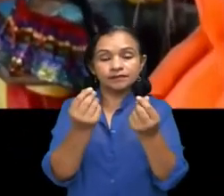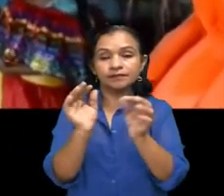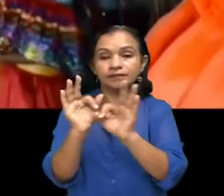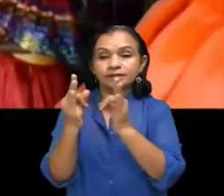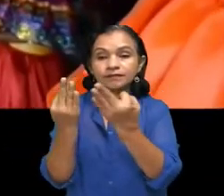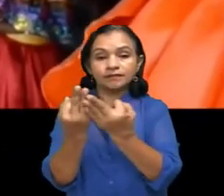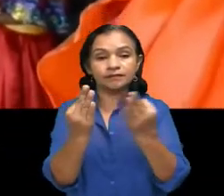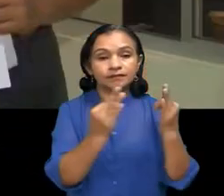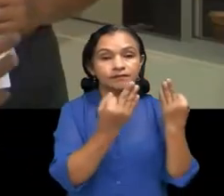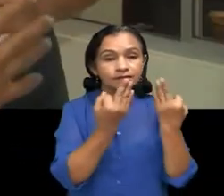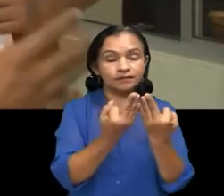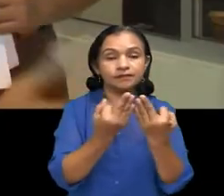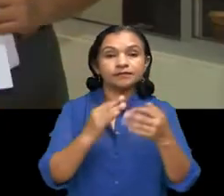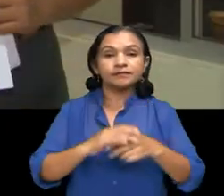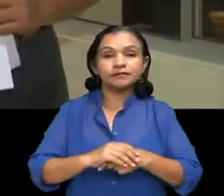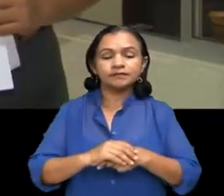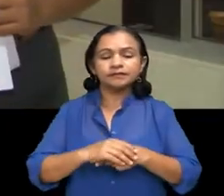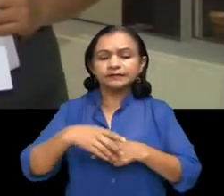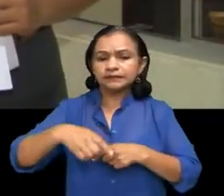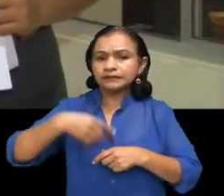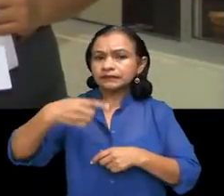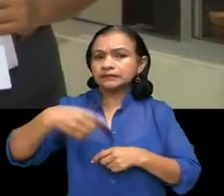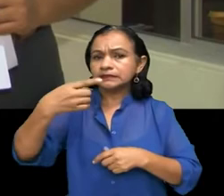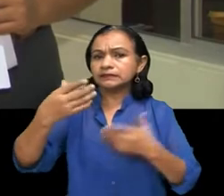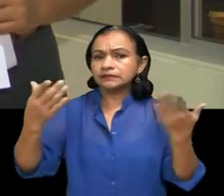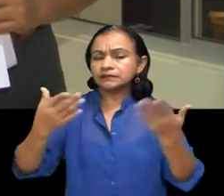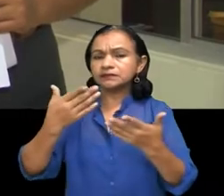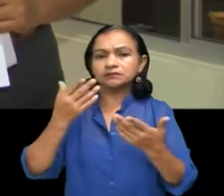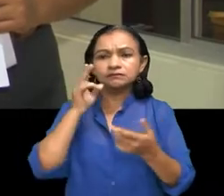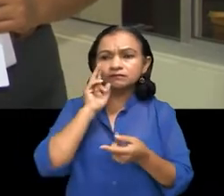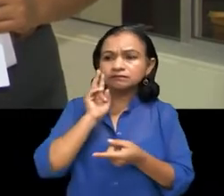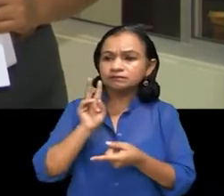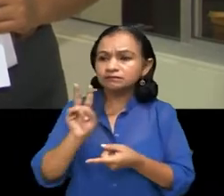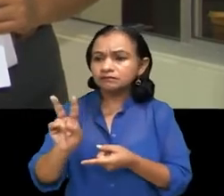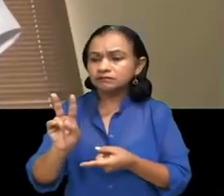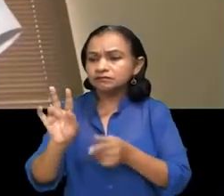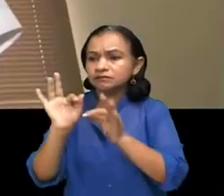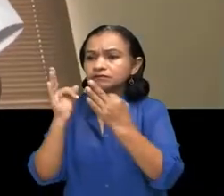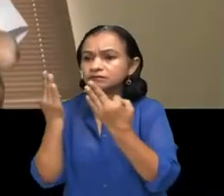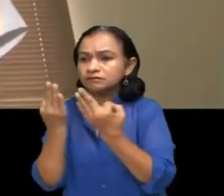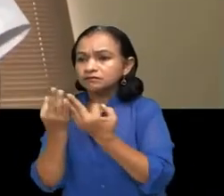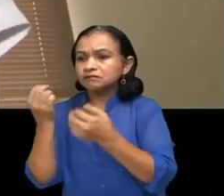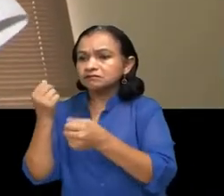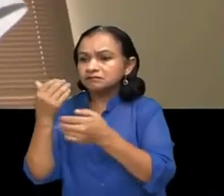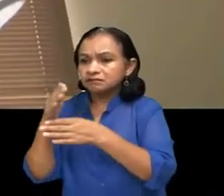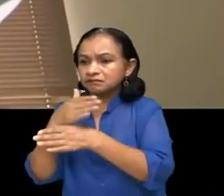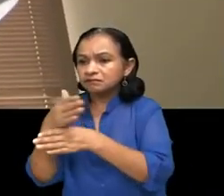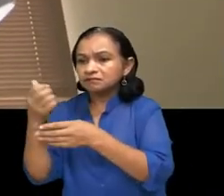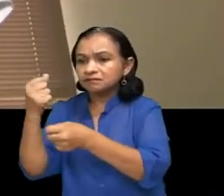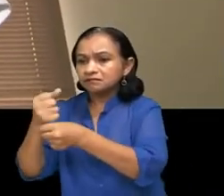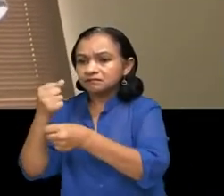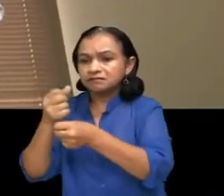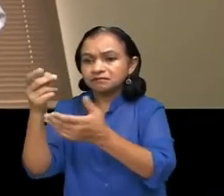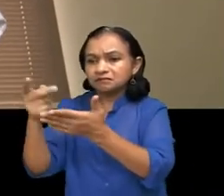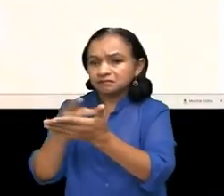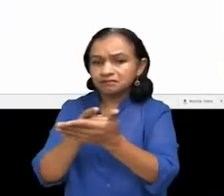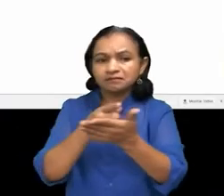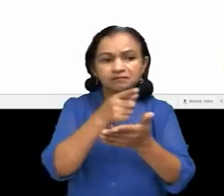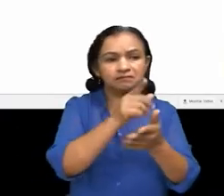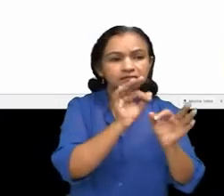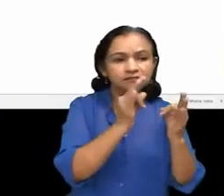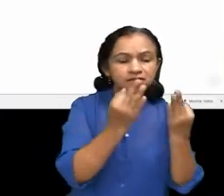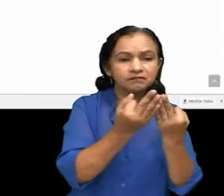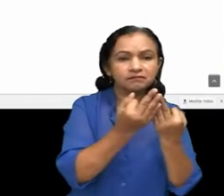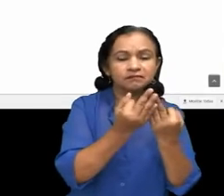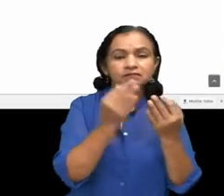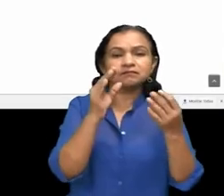familias. Cada día, es más común encontrar empresas familiares que emprenden proyectos innovadores, como el caso de